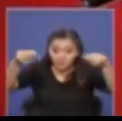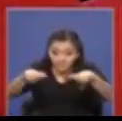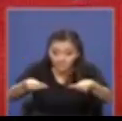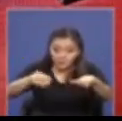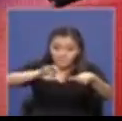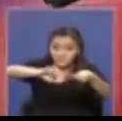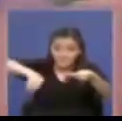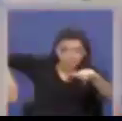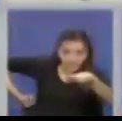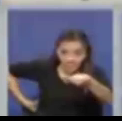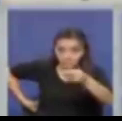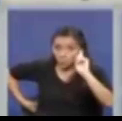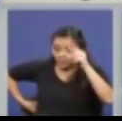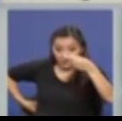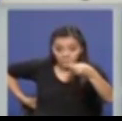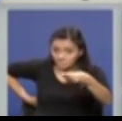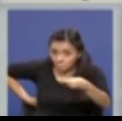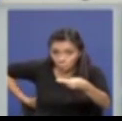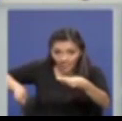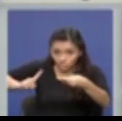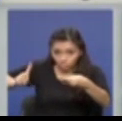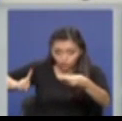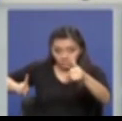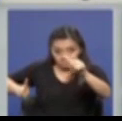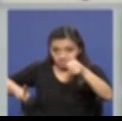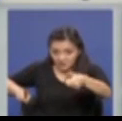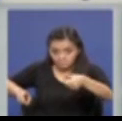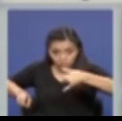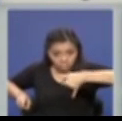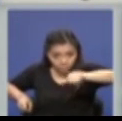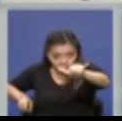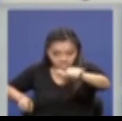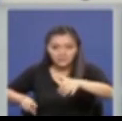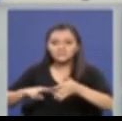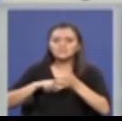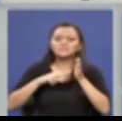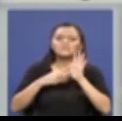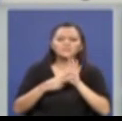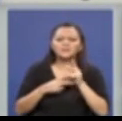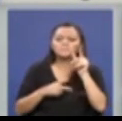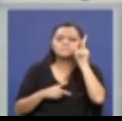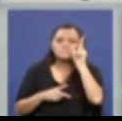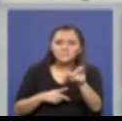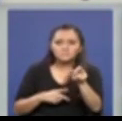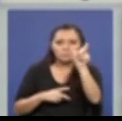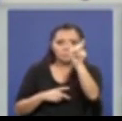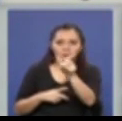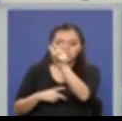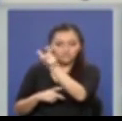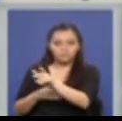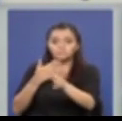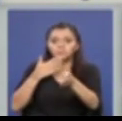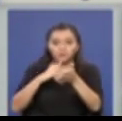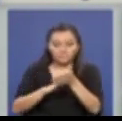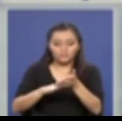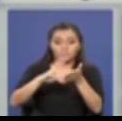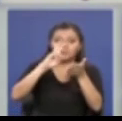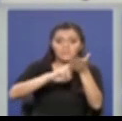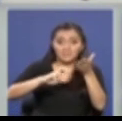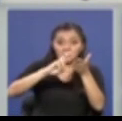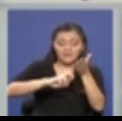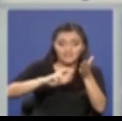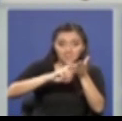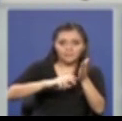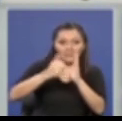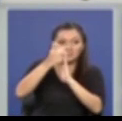industriales que consumen hasta 2.000 galones por mes. Esto incluye minería artesanal,